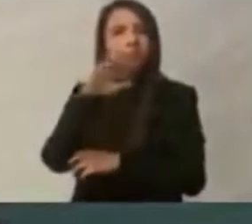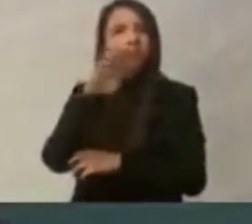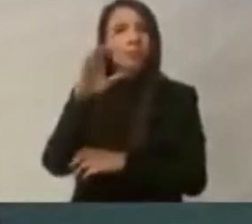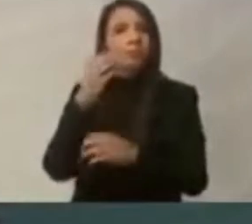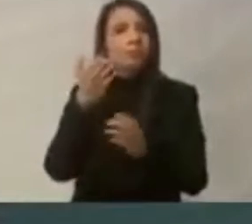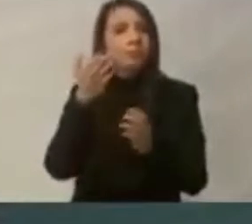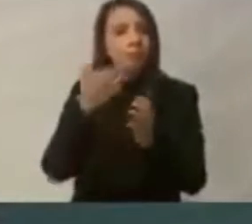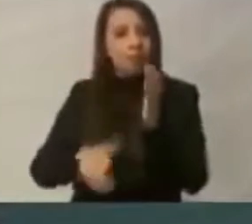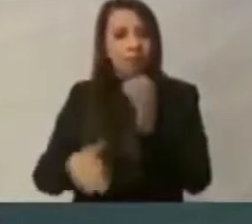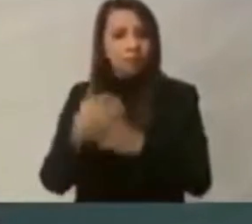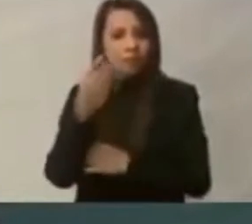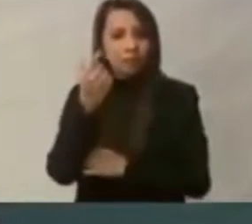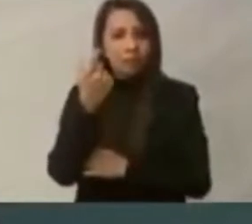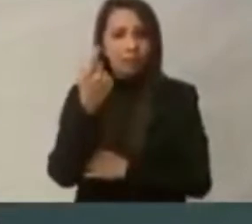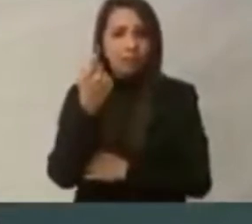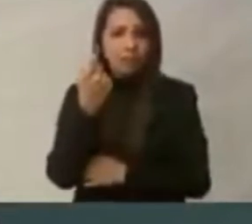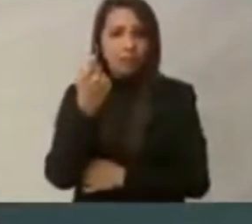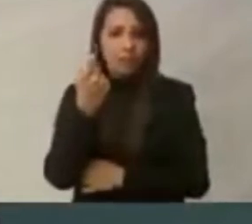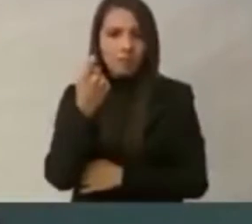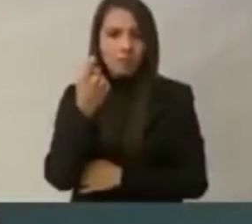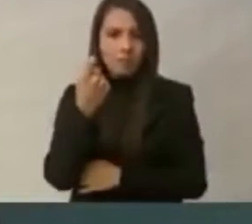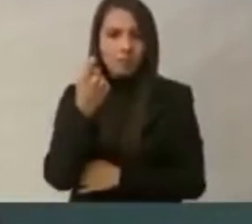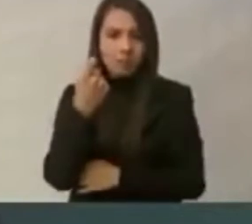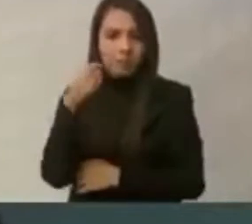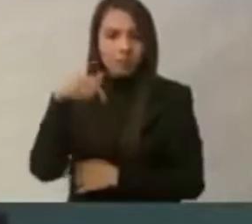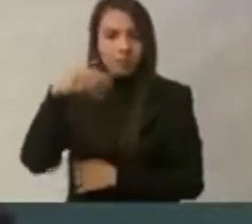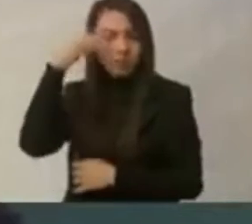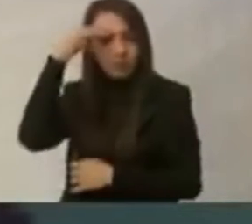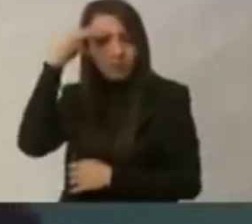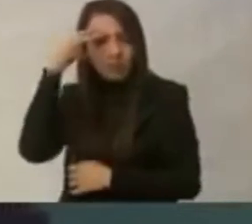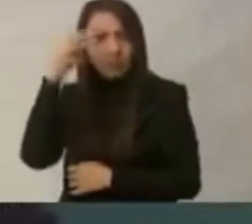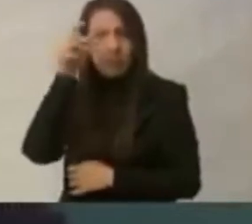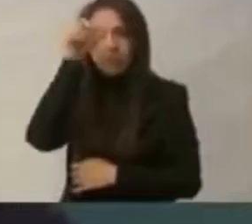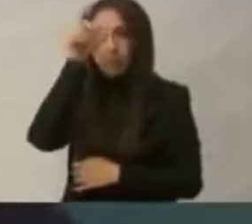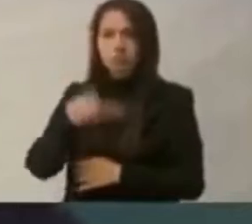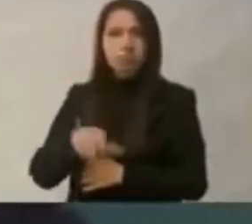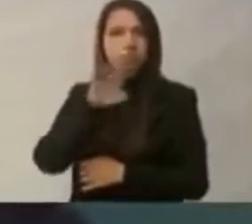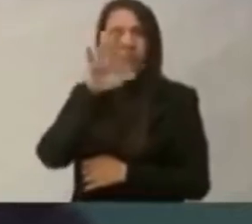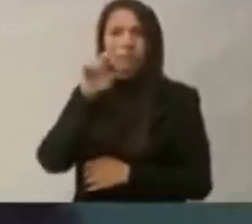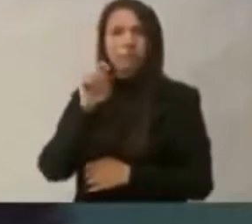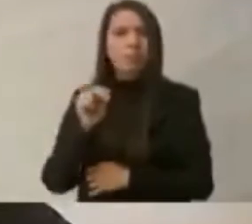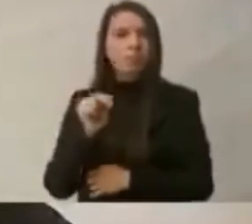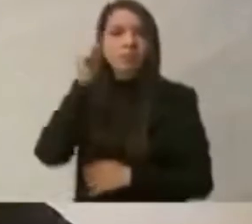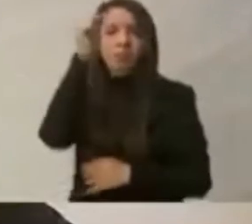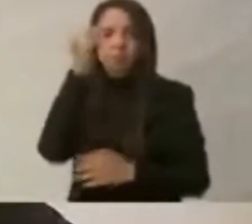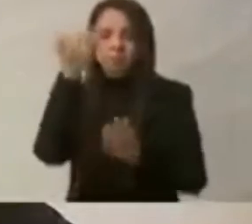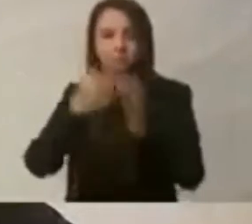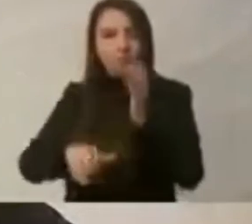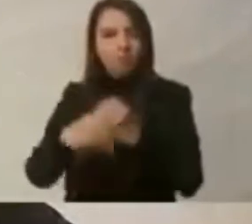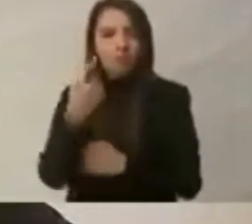en Mexicali, en Baja California, en el norte del país.